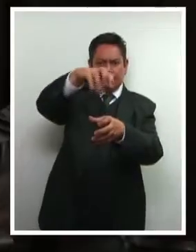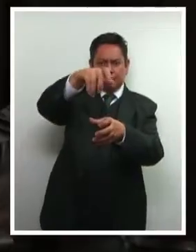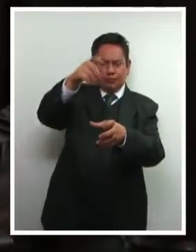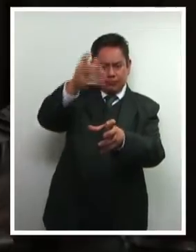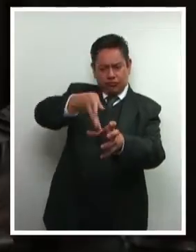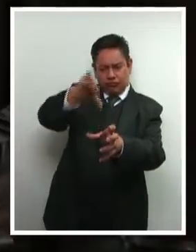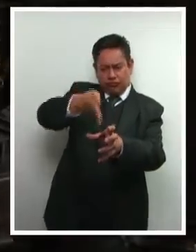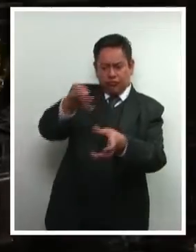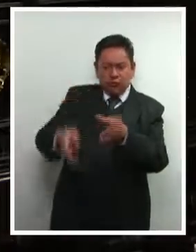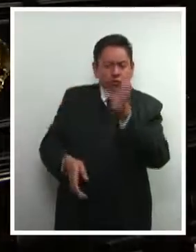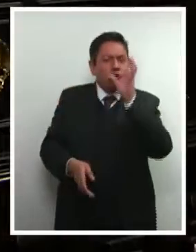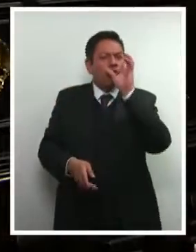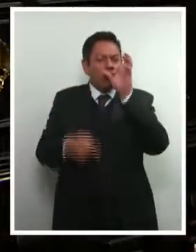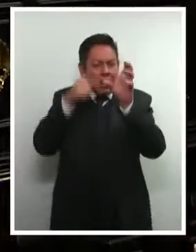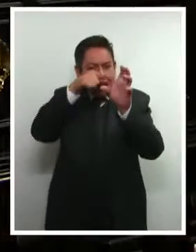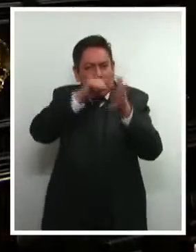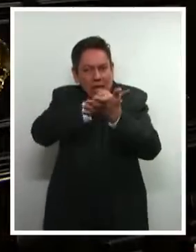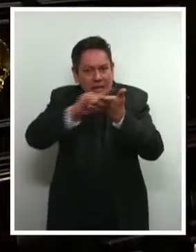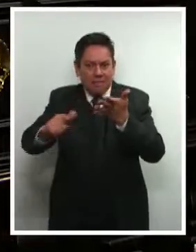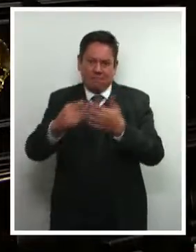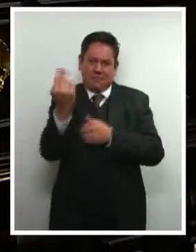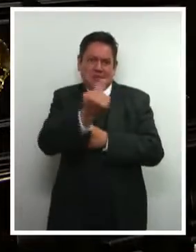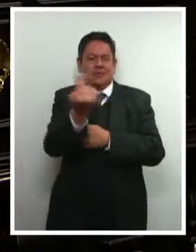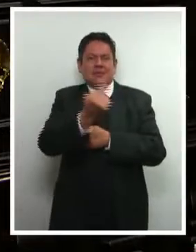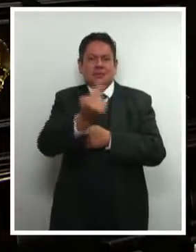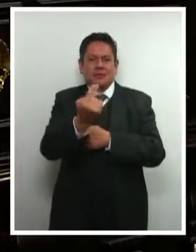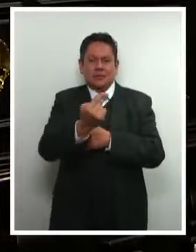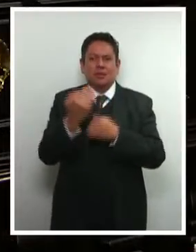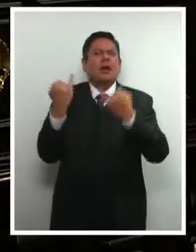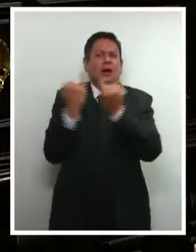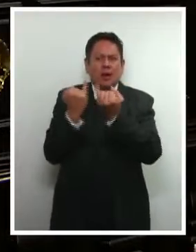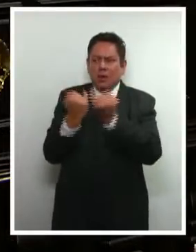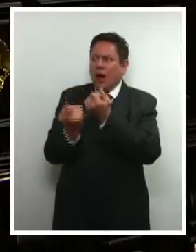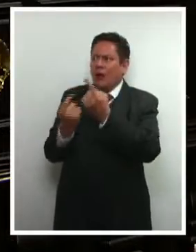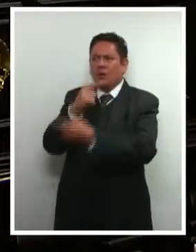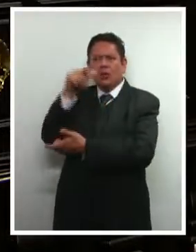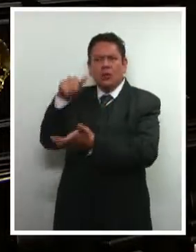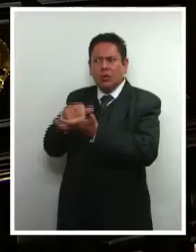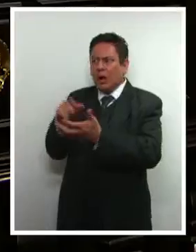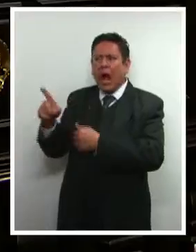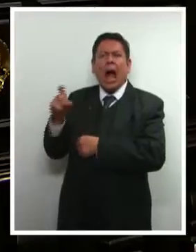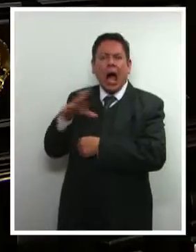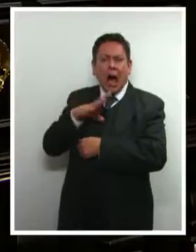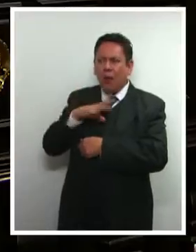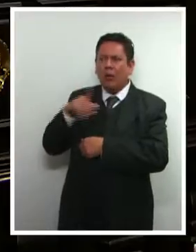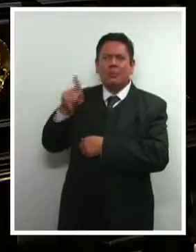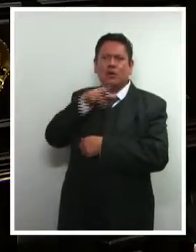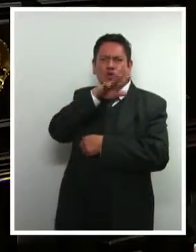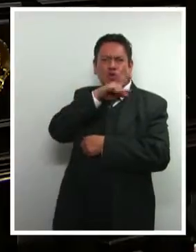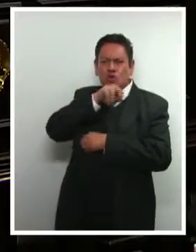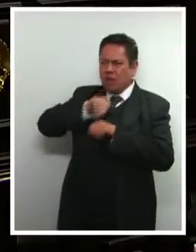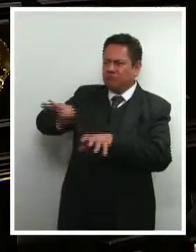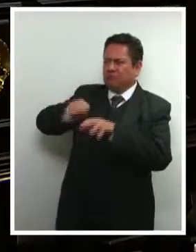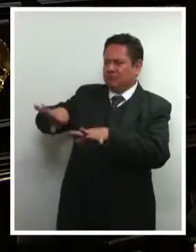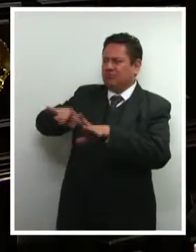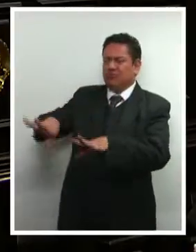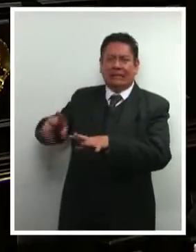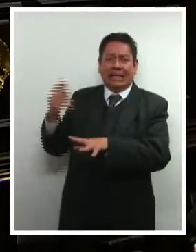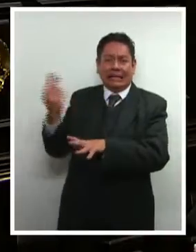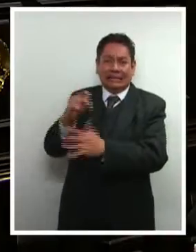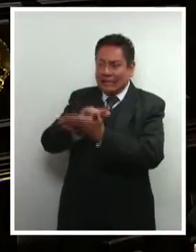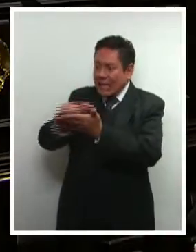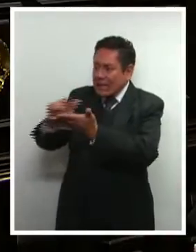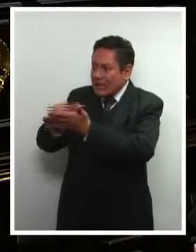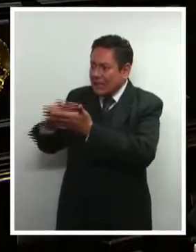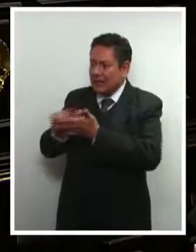nuestras casas. Necesitamos restaurar ecosistemas que han sido depredados amplia e históricamente en la ciudad. Necesitamos